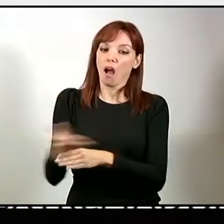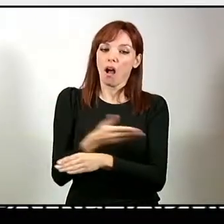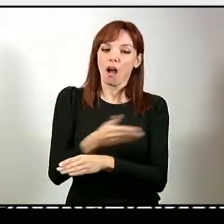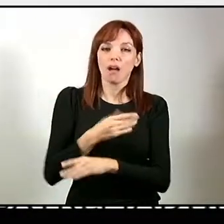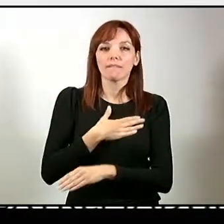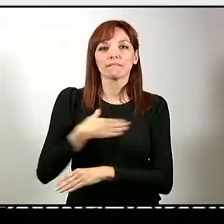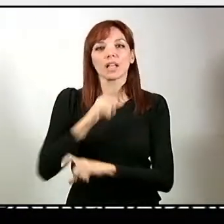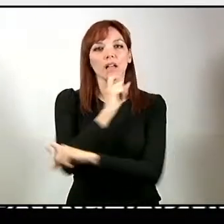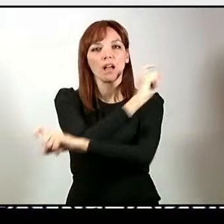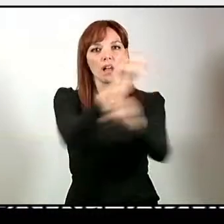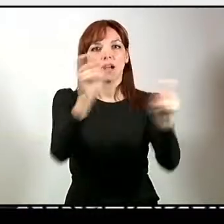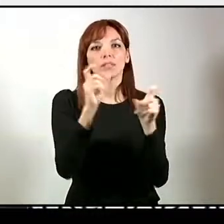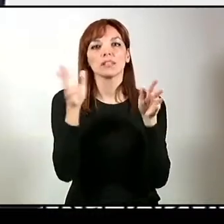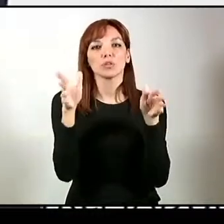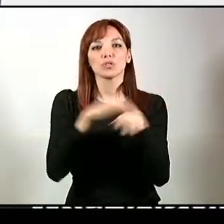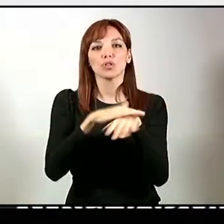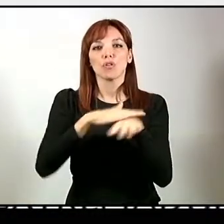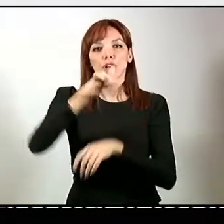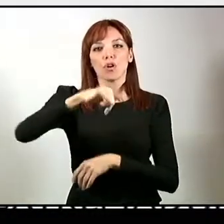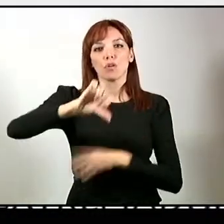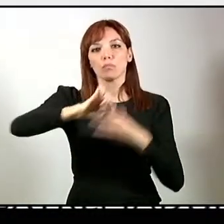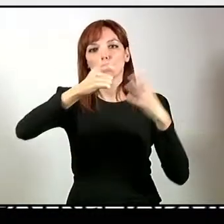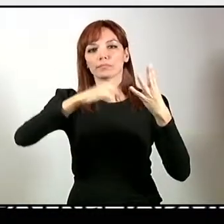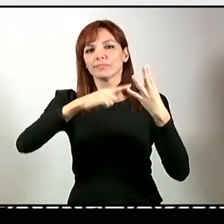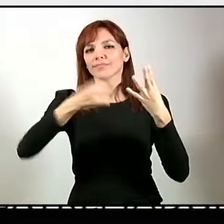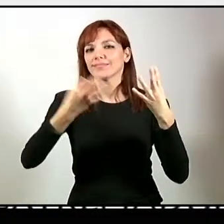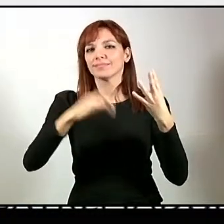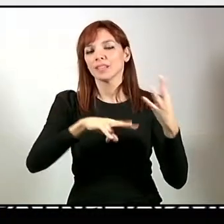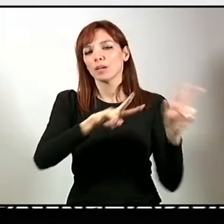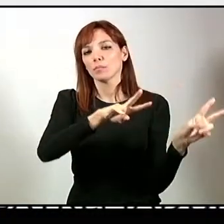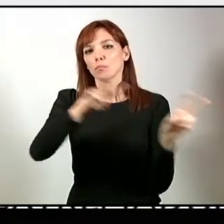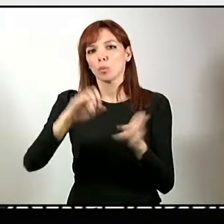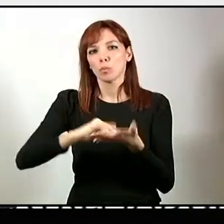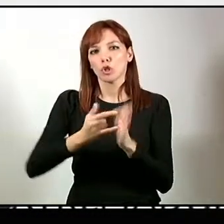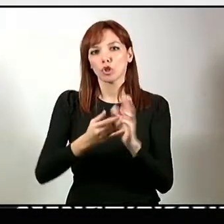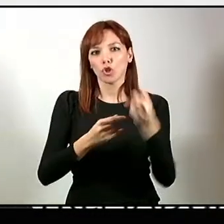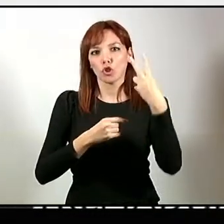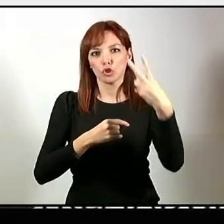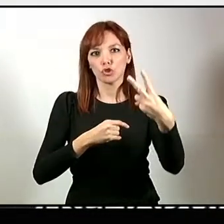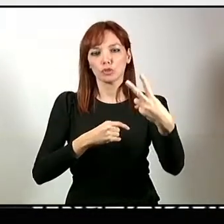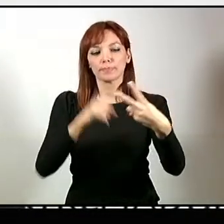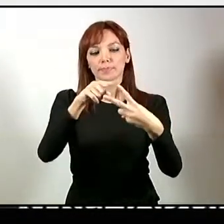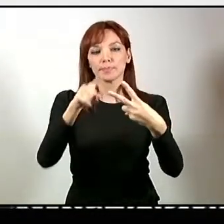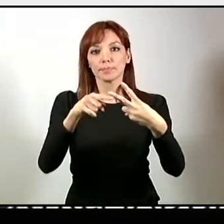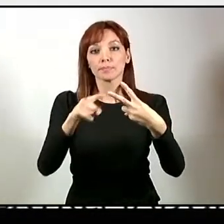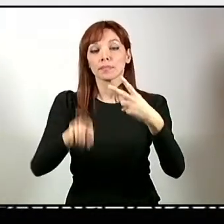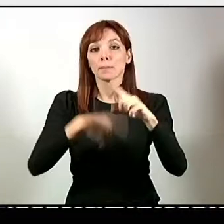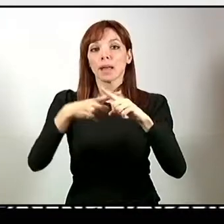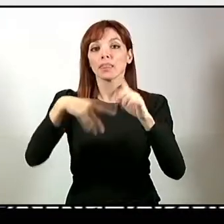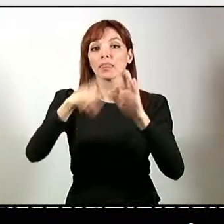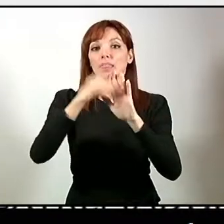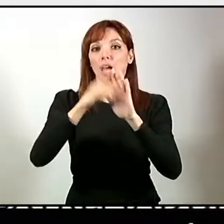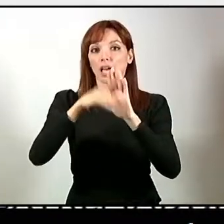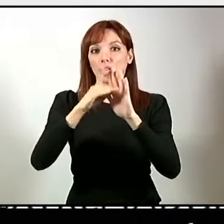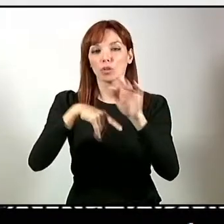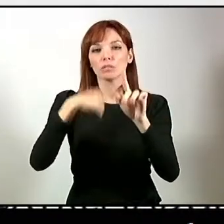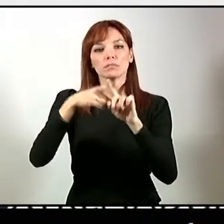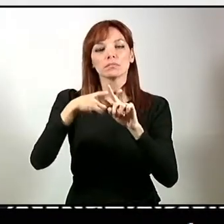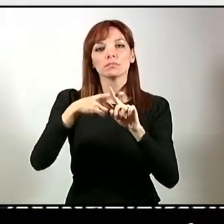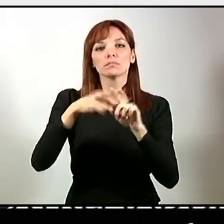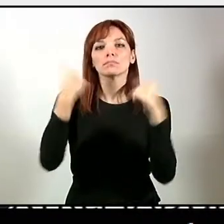de que el Consejo de Gobierno ha aprobado hoy 2 nuevos proyectos de decreto por el que se declaran bien de